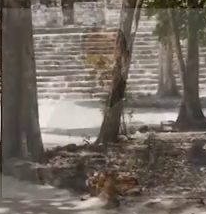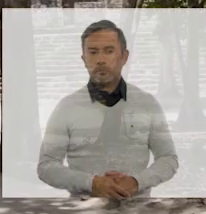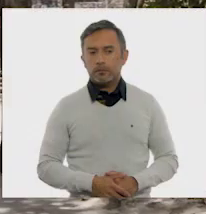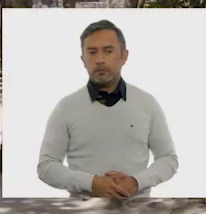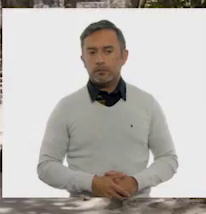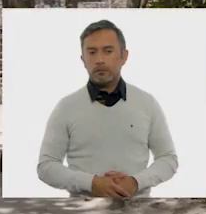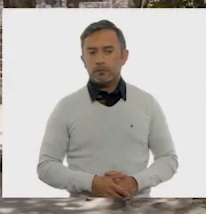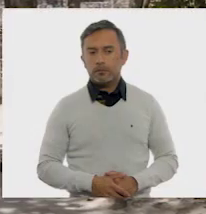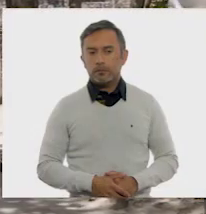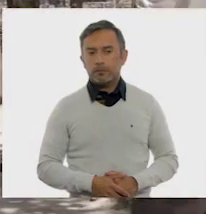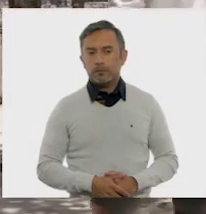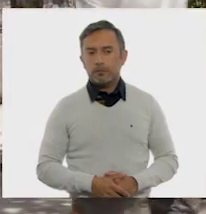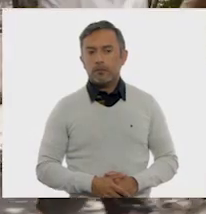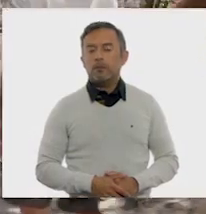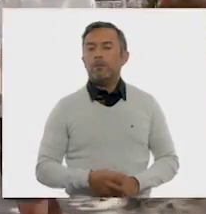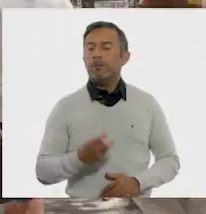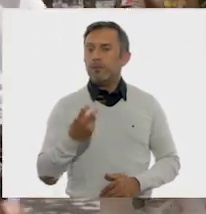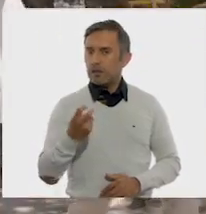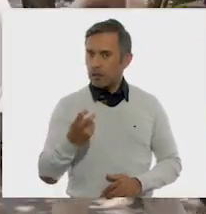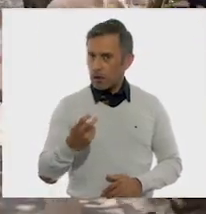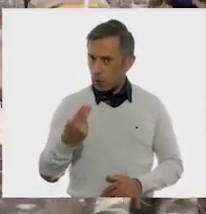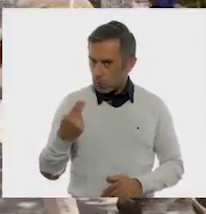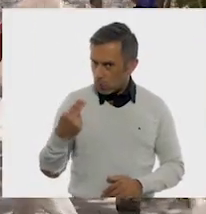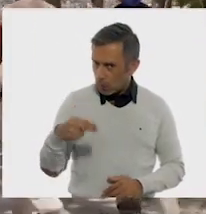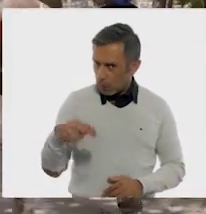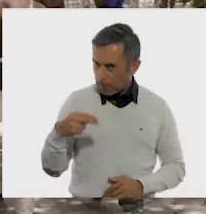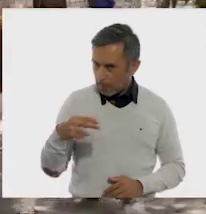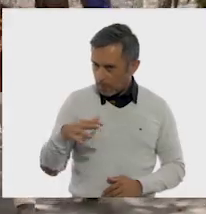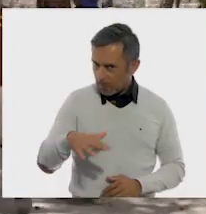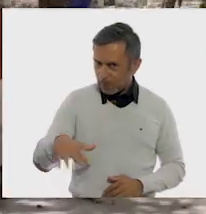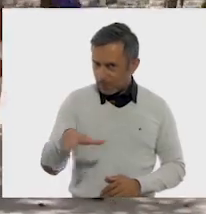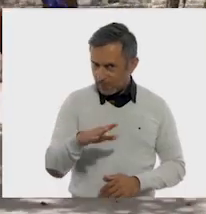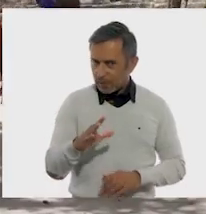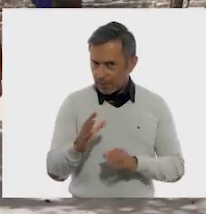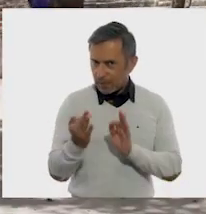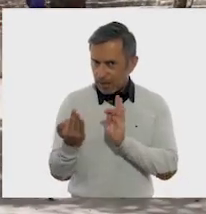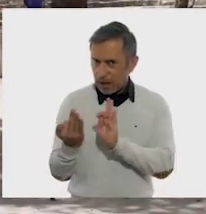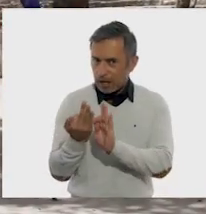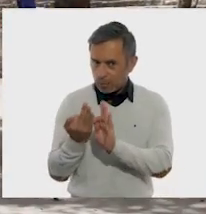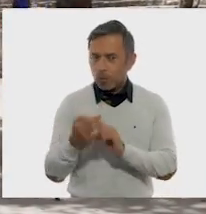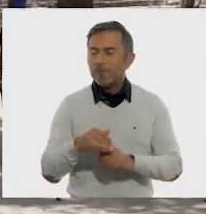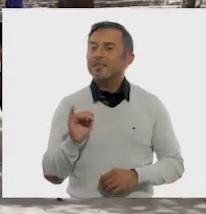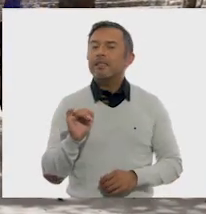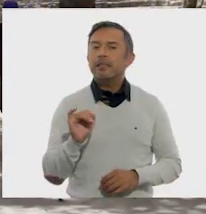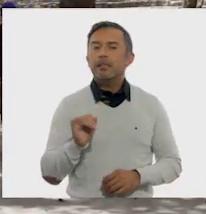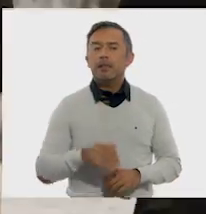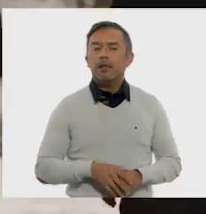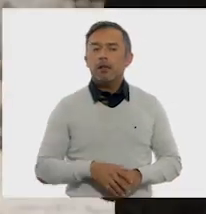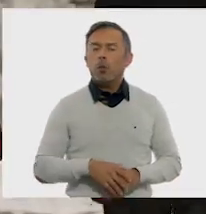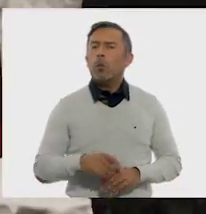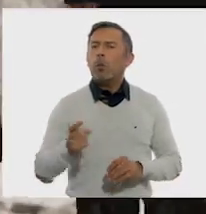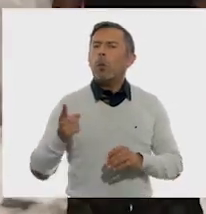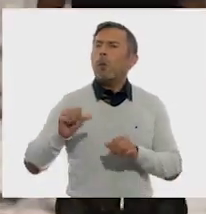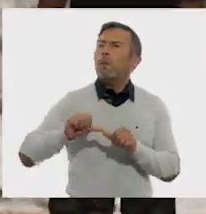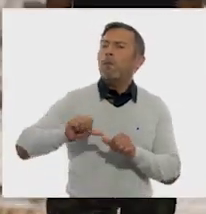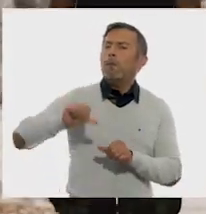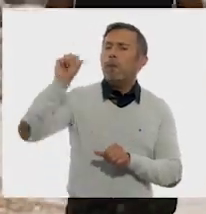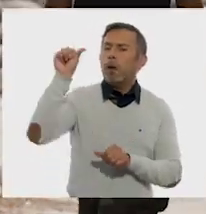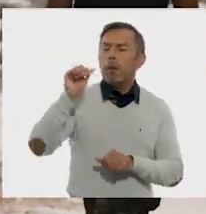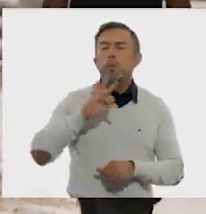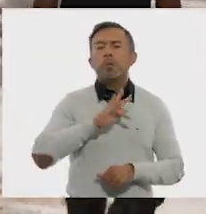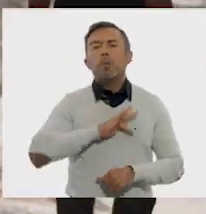Le hace completamente honor al nombre, Calakmul. Sí. ¿Cuánto mide el Will? Mide